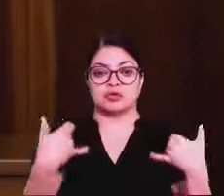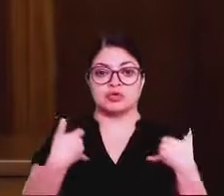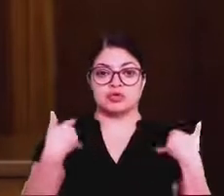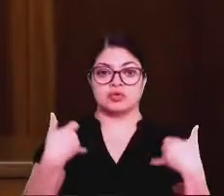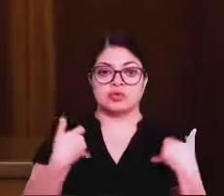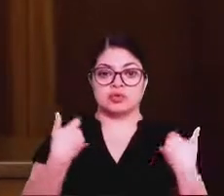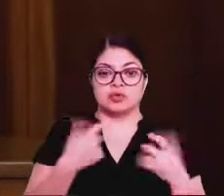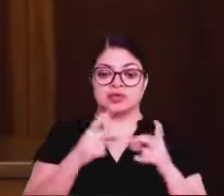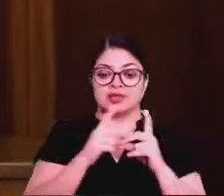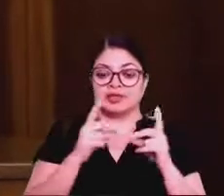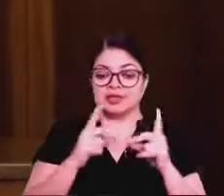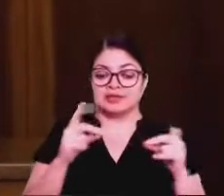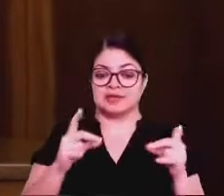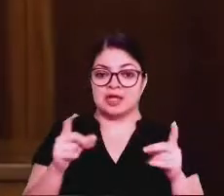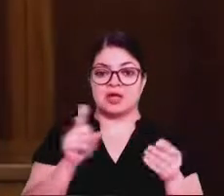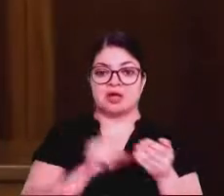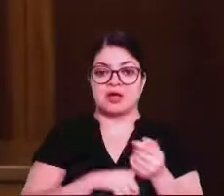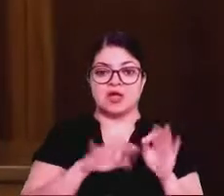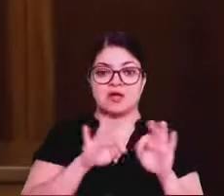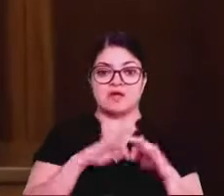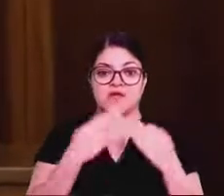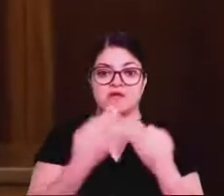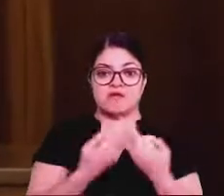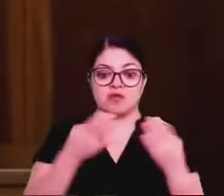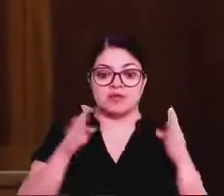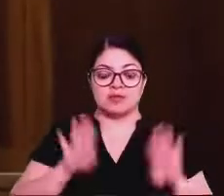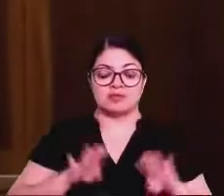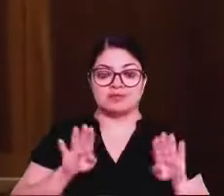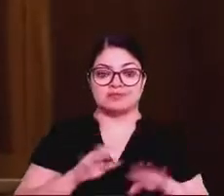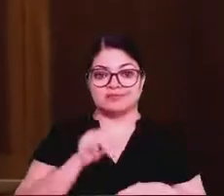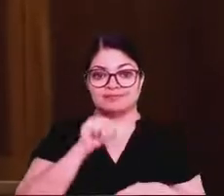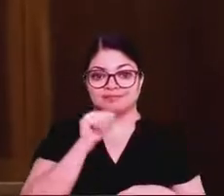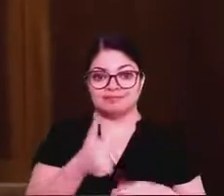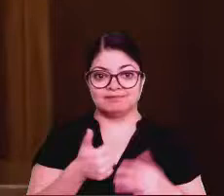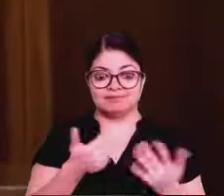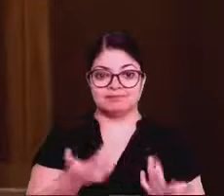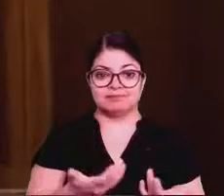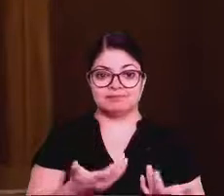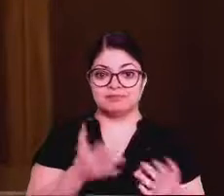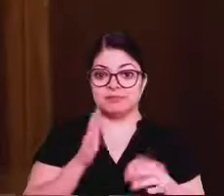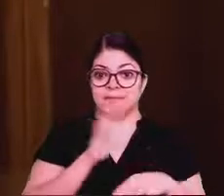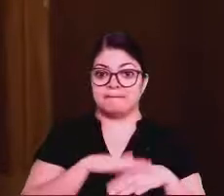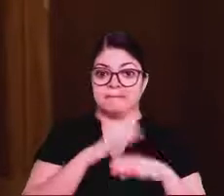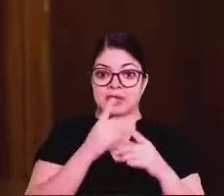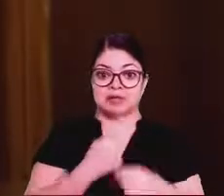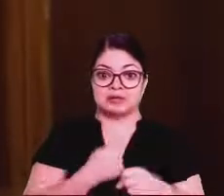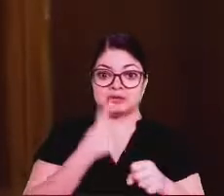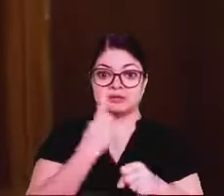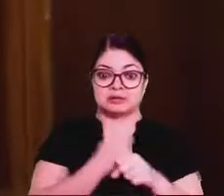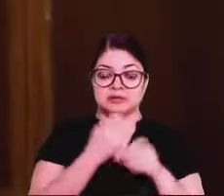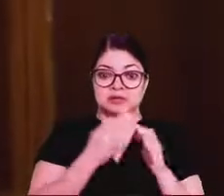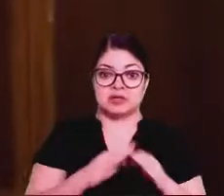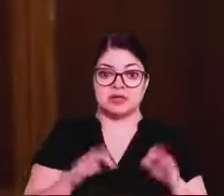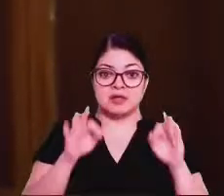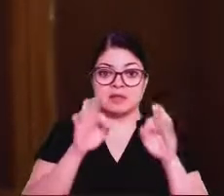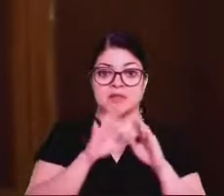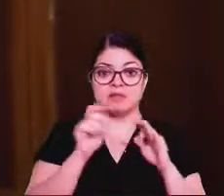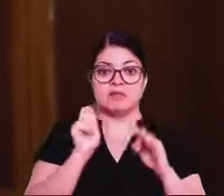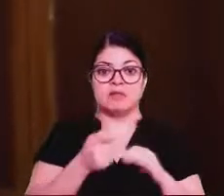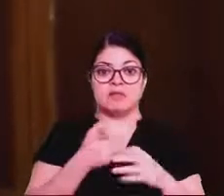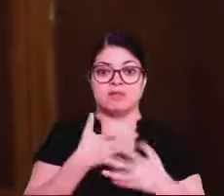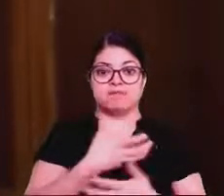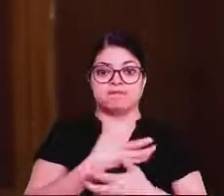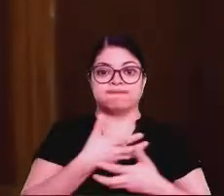a desarrollar posturas inadecuadas. Los más importantes son la